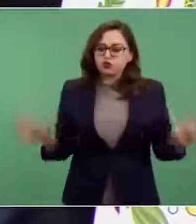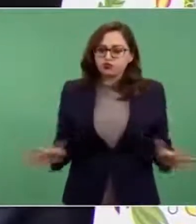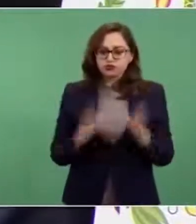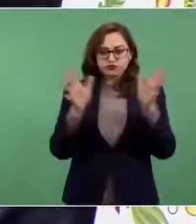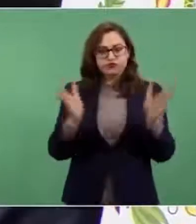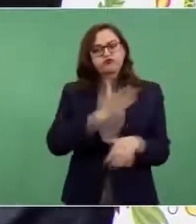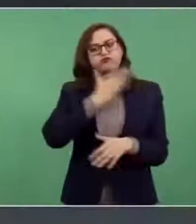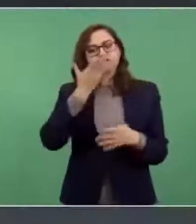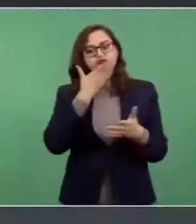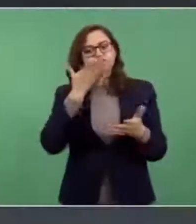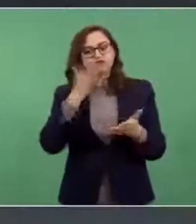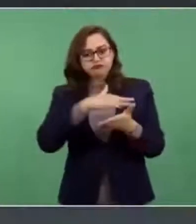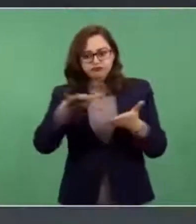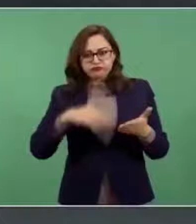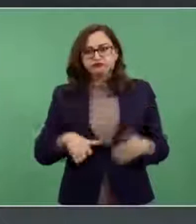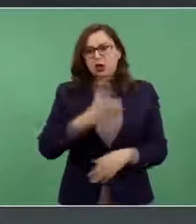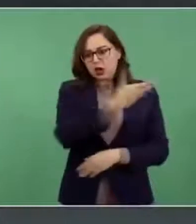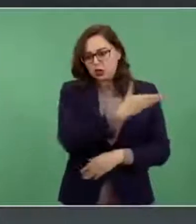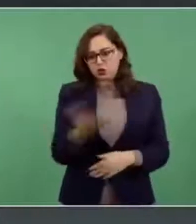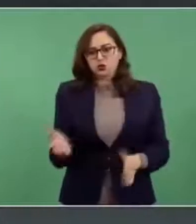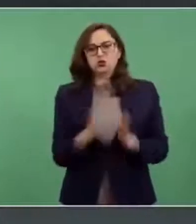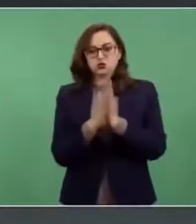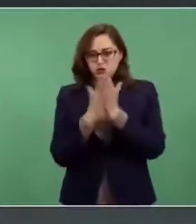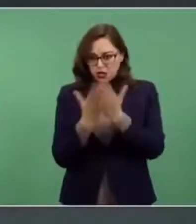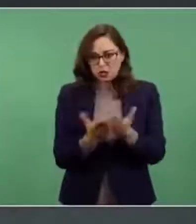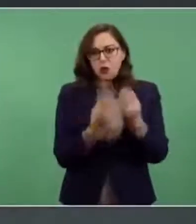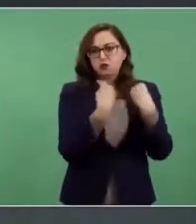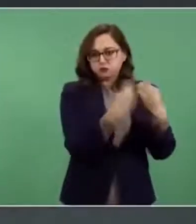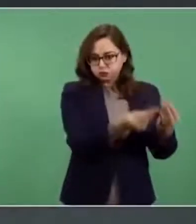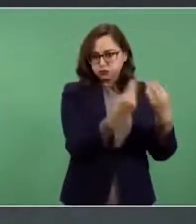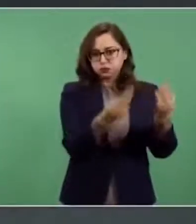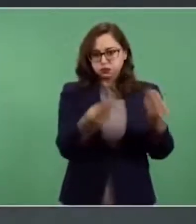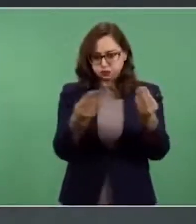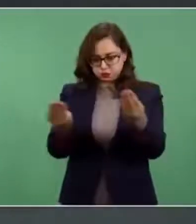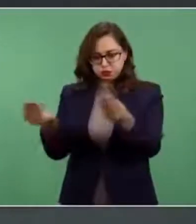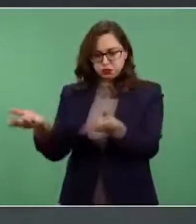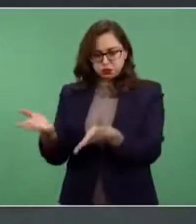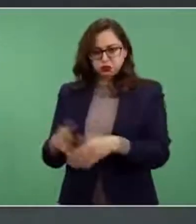de los asistentes les entregaran un libro.